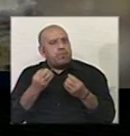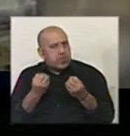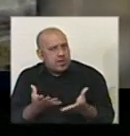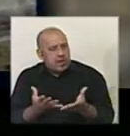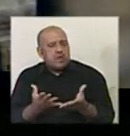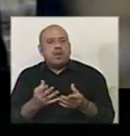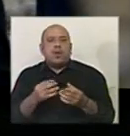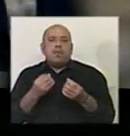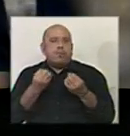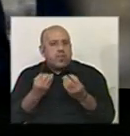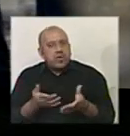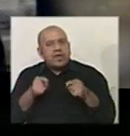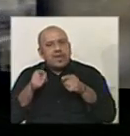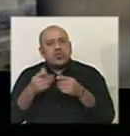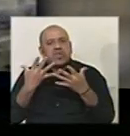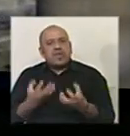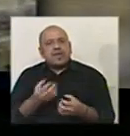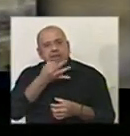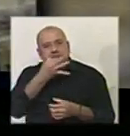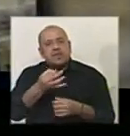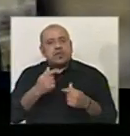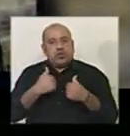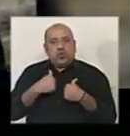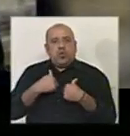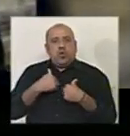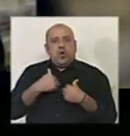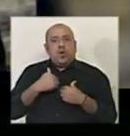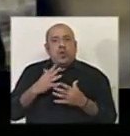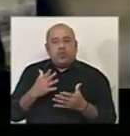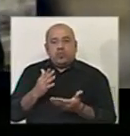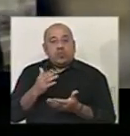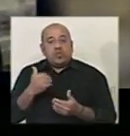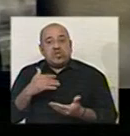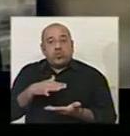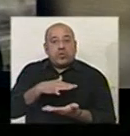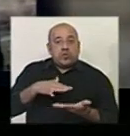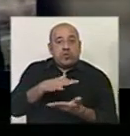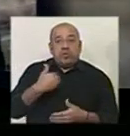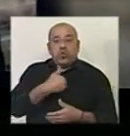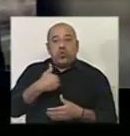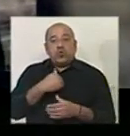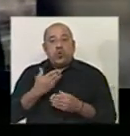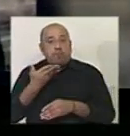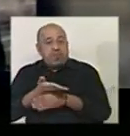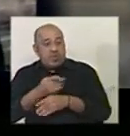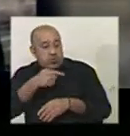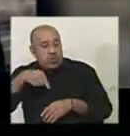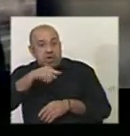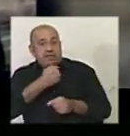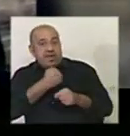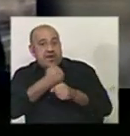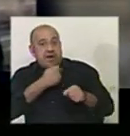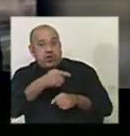sencilla, porque esto significa que yo me coloco en una situación, en una posición en la que pido a mis actores económicos, a mis trabajadores, a